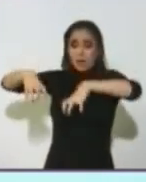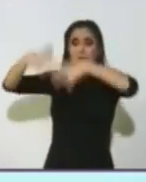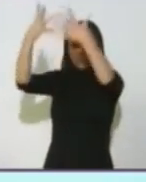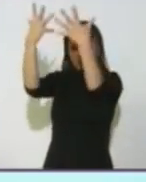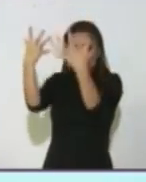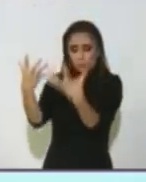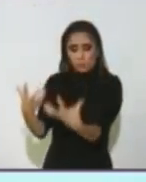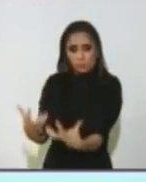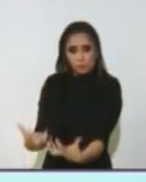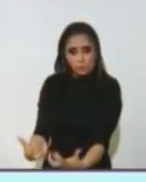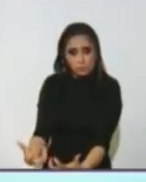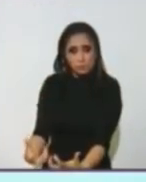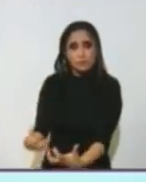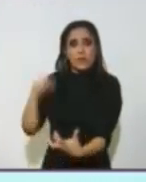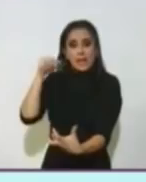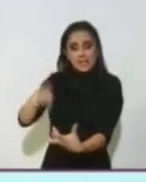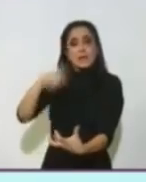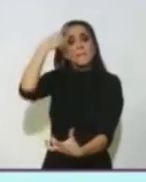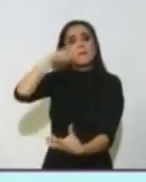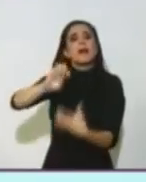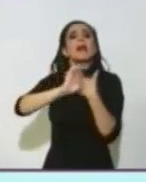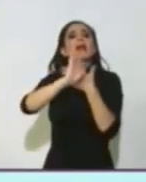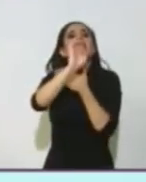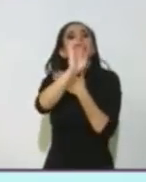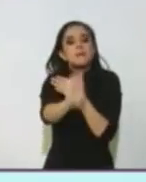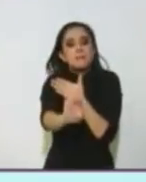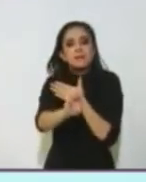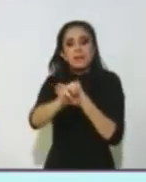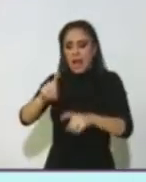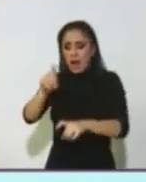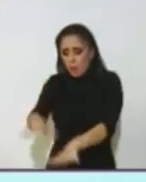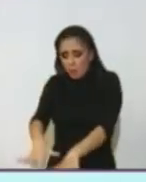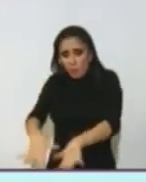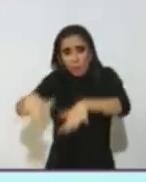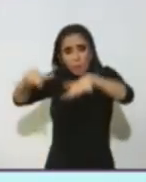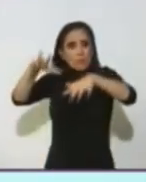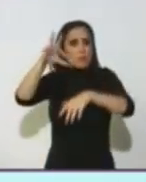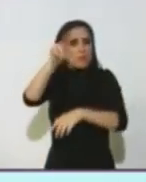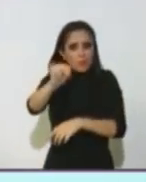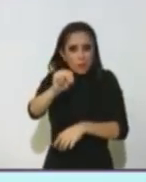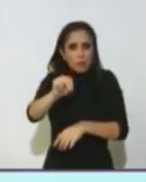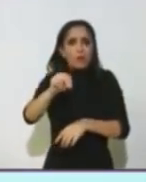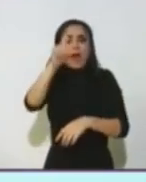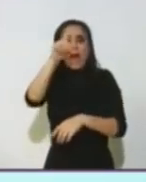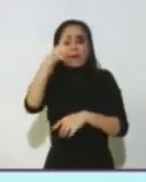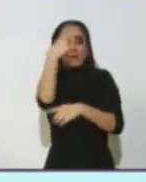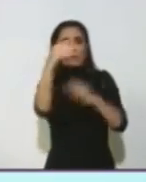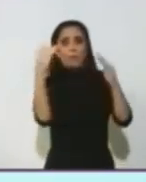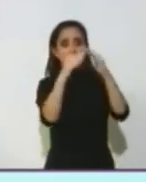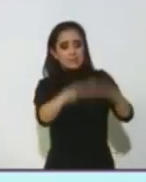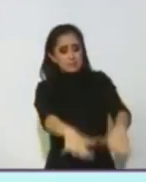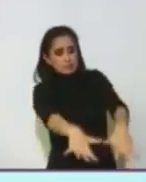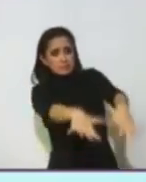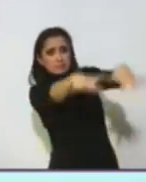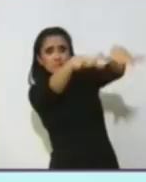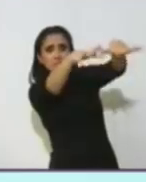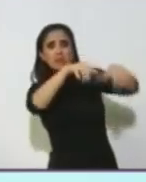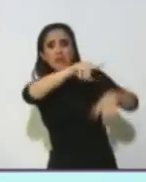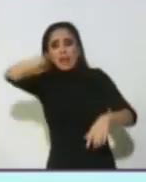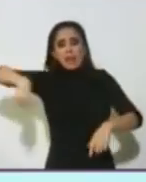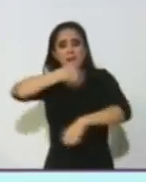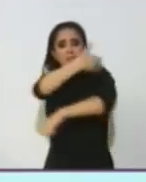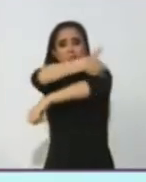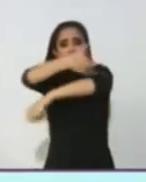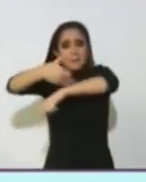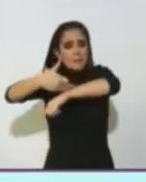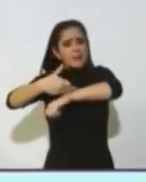subsuelo para que evite evitar también las inundaciones que llegue el agua hasta tu casa y aquí a tu familia no